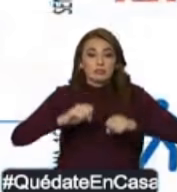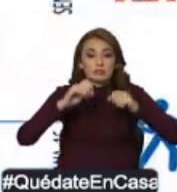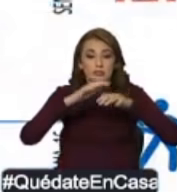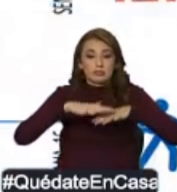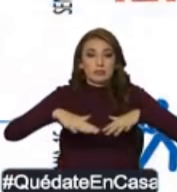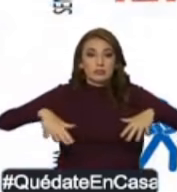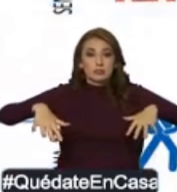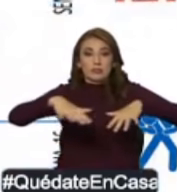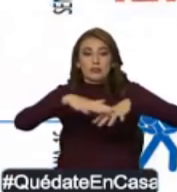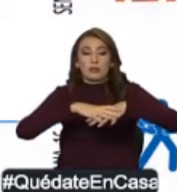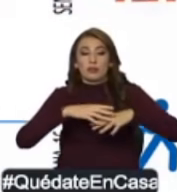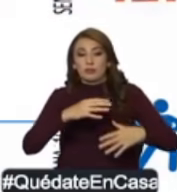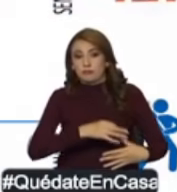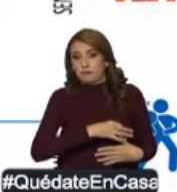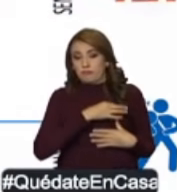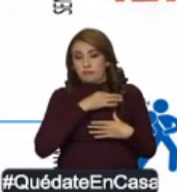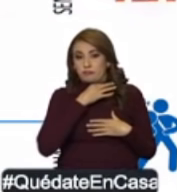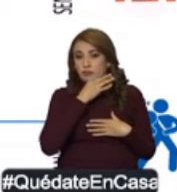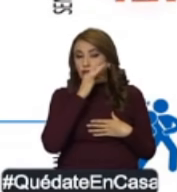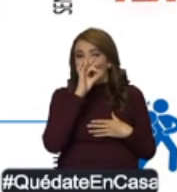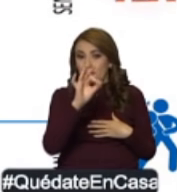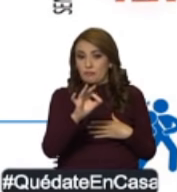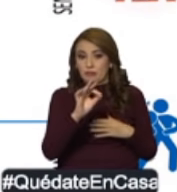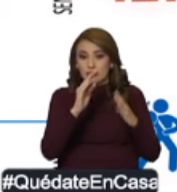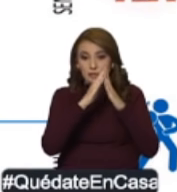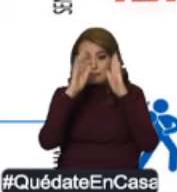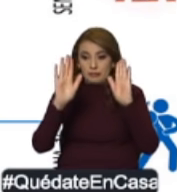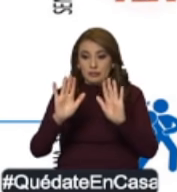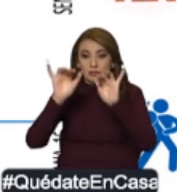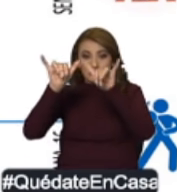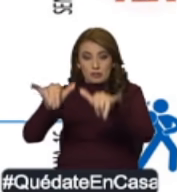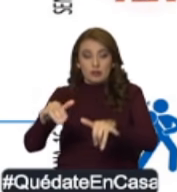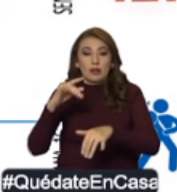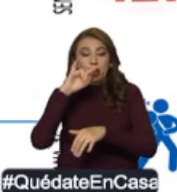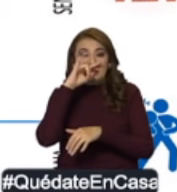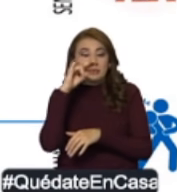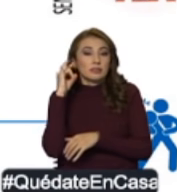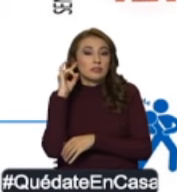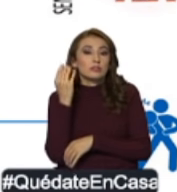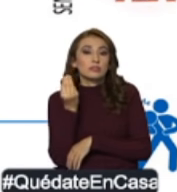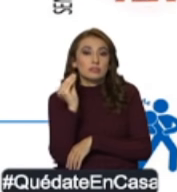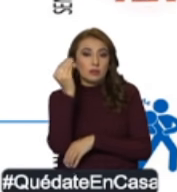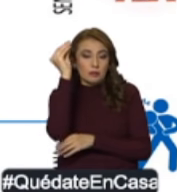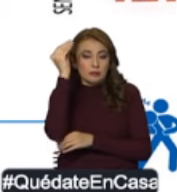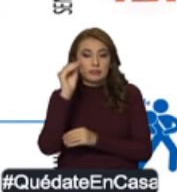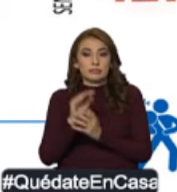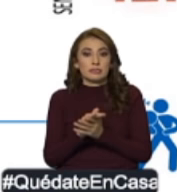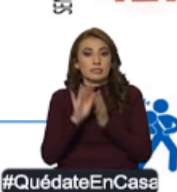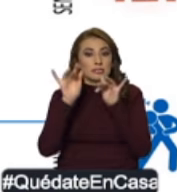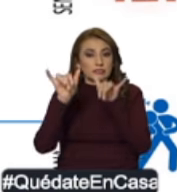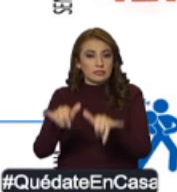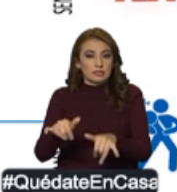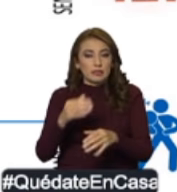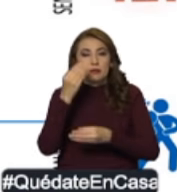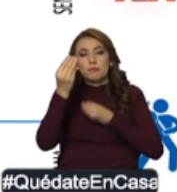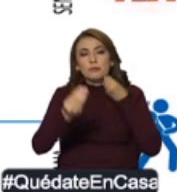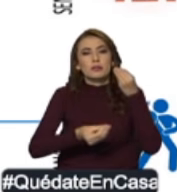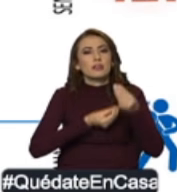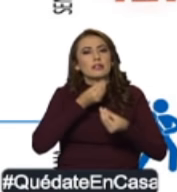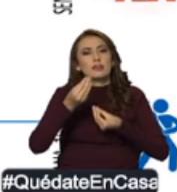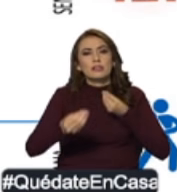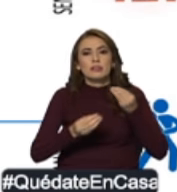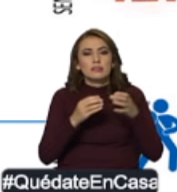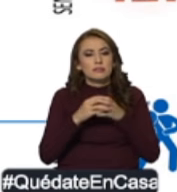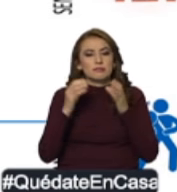el confinamiento un alto impacto y una alta afectación. Una alta afectación no solamente porque ya de hecho